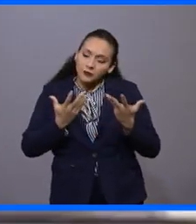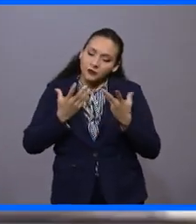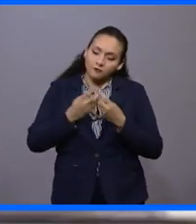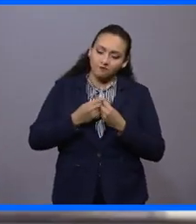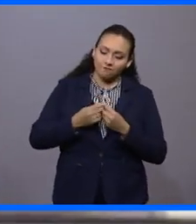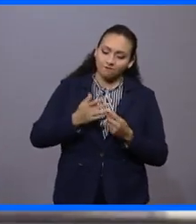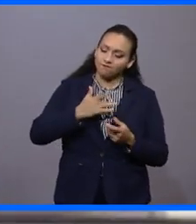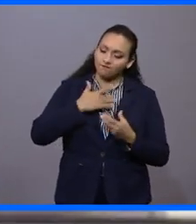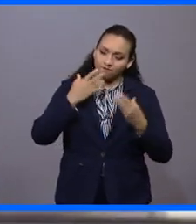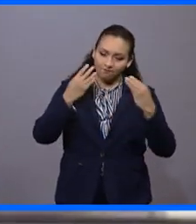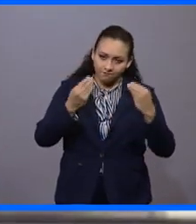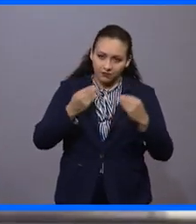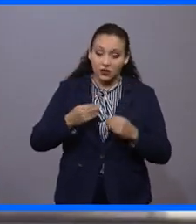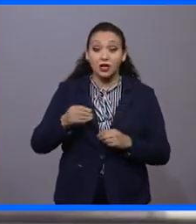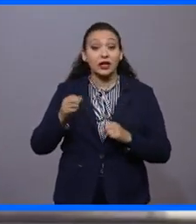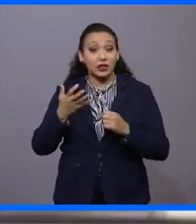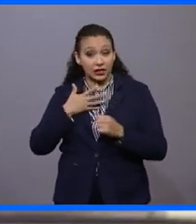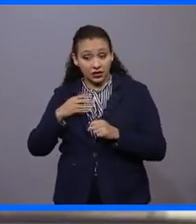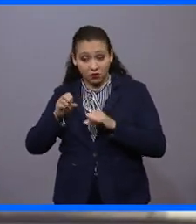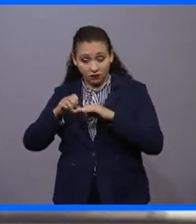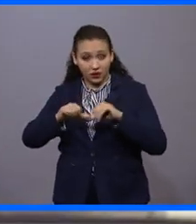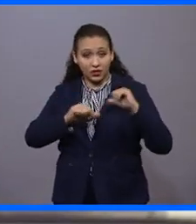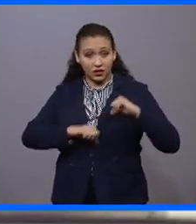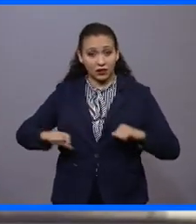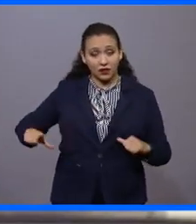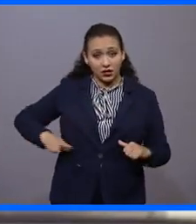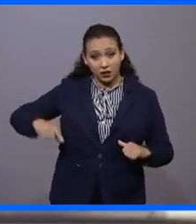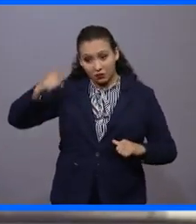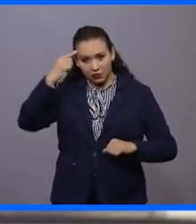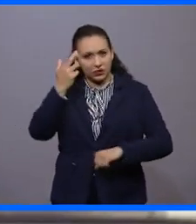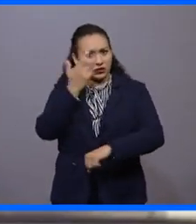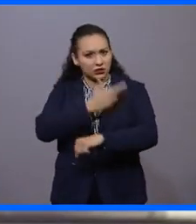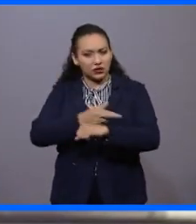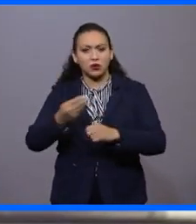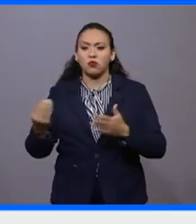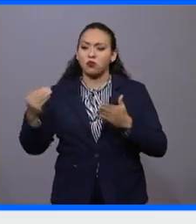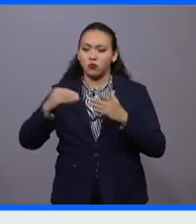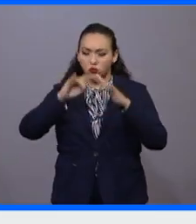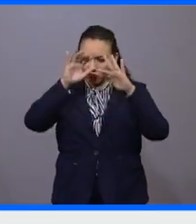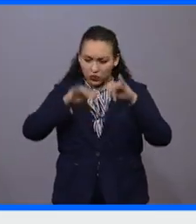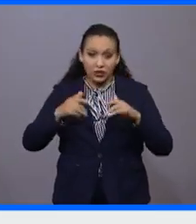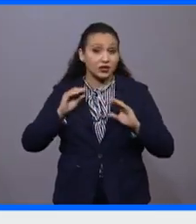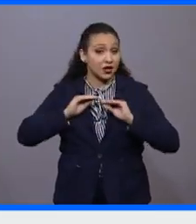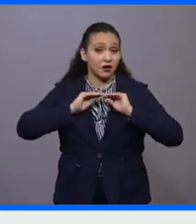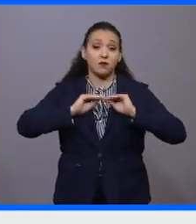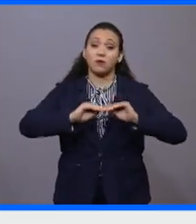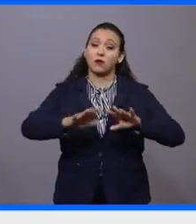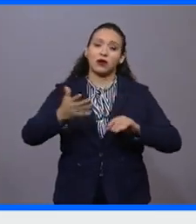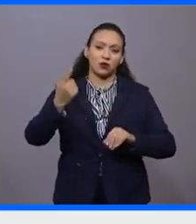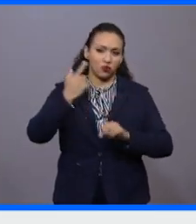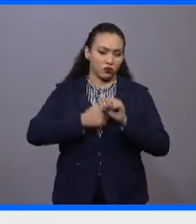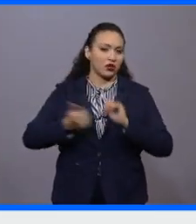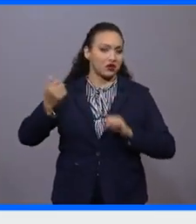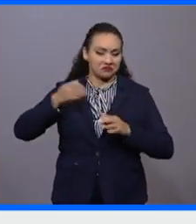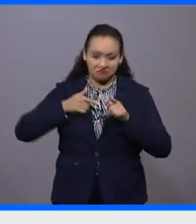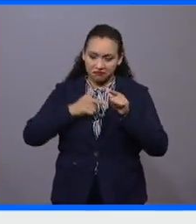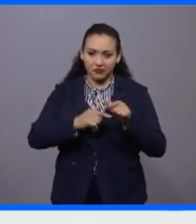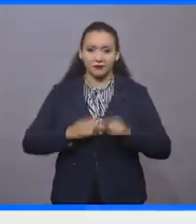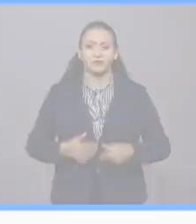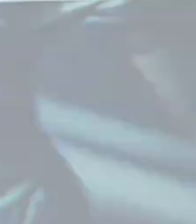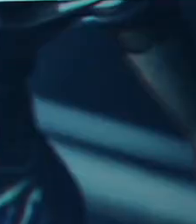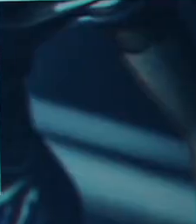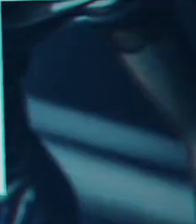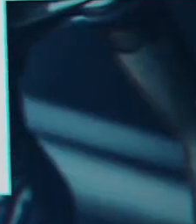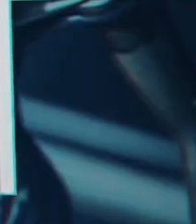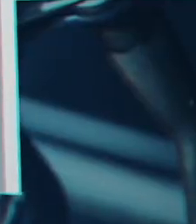Gobernación para todo lo que tiene que ver con el decreto que publicamos hace un año.